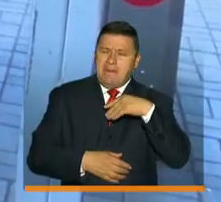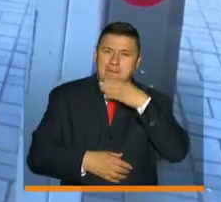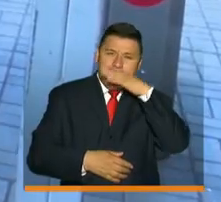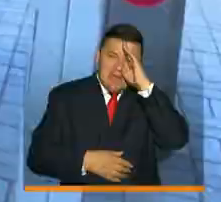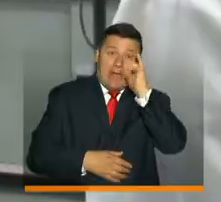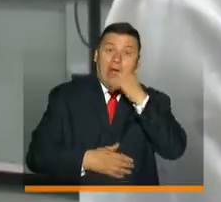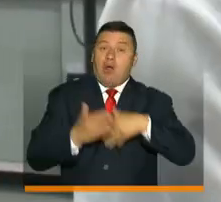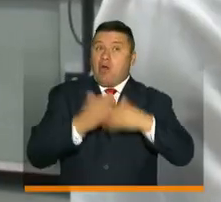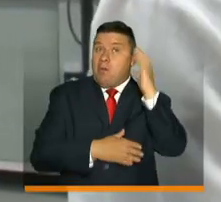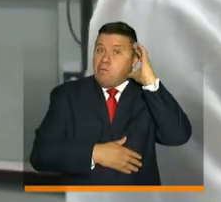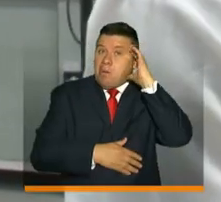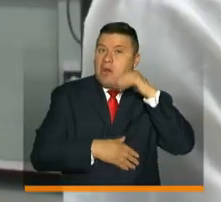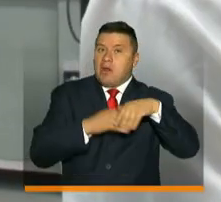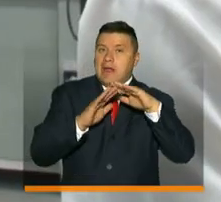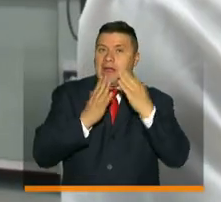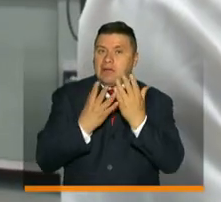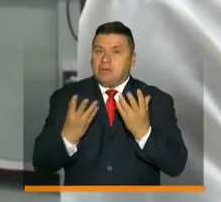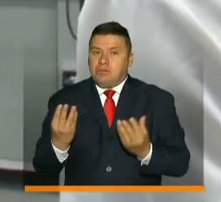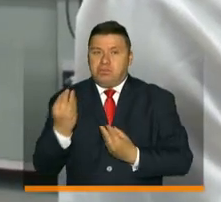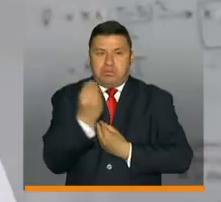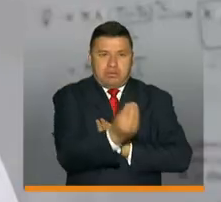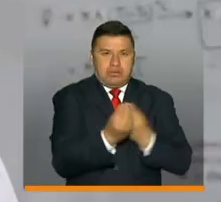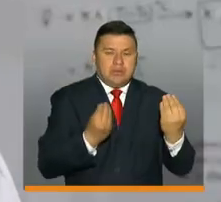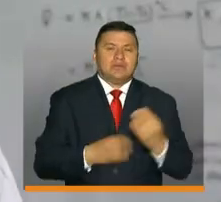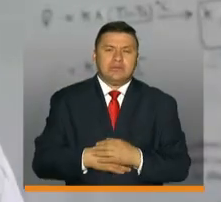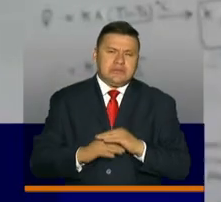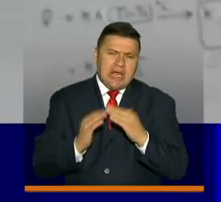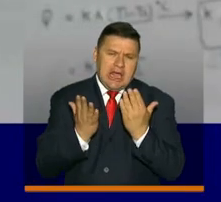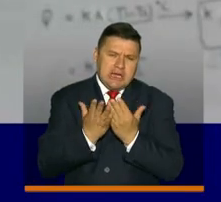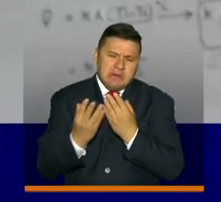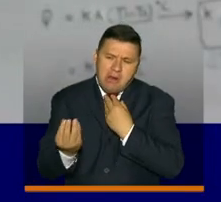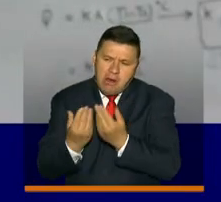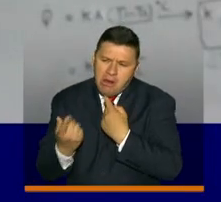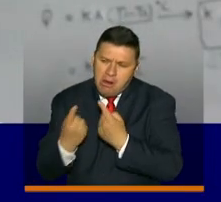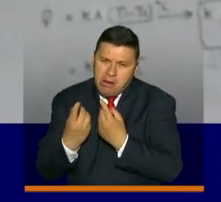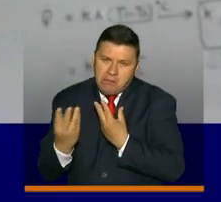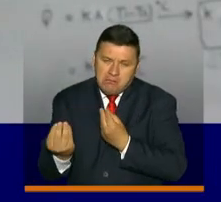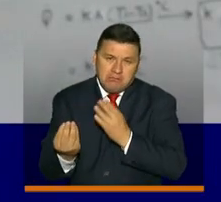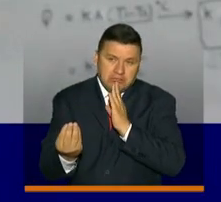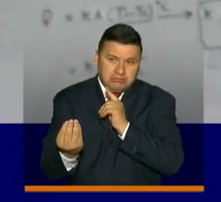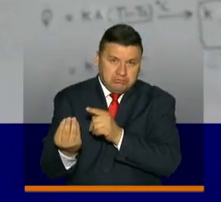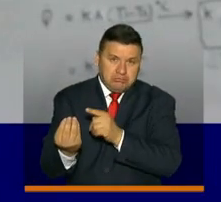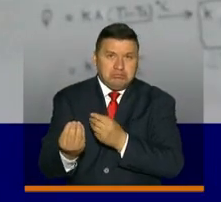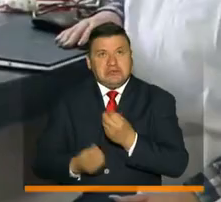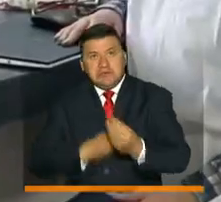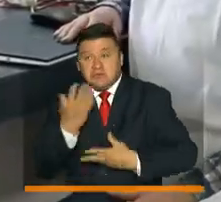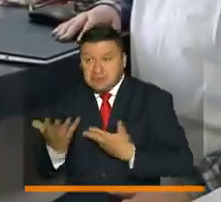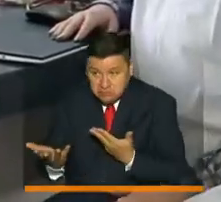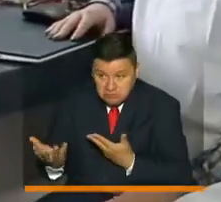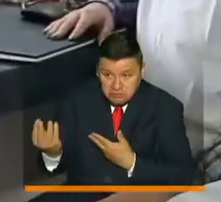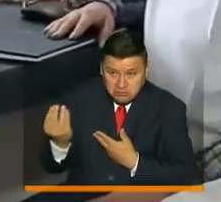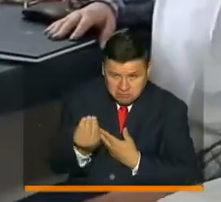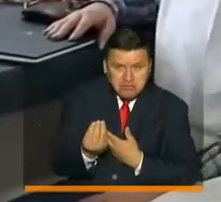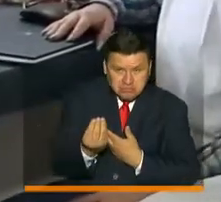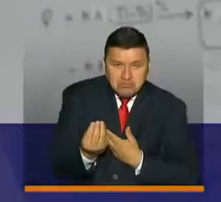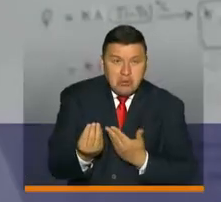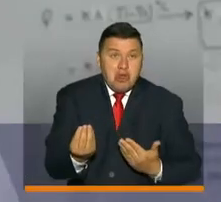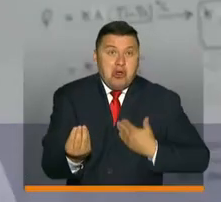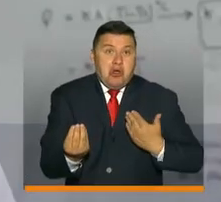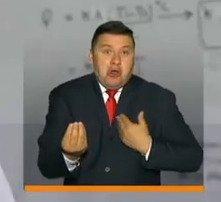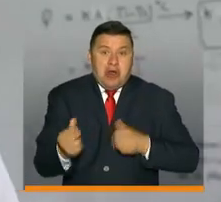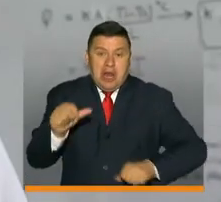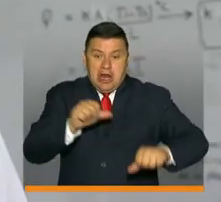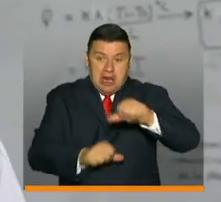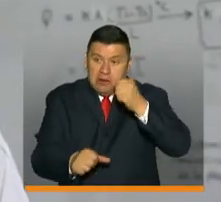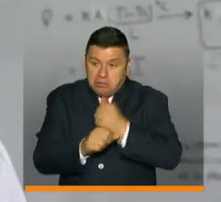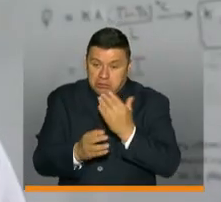un retorno para los estudiantes. Hubo esa interacción con los estudiantes, por parte de ellos expresaron que se van bastante contentos del